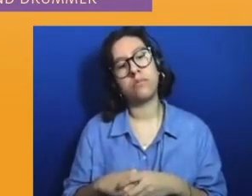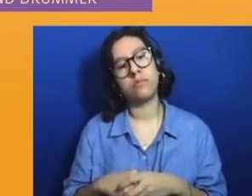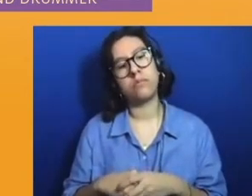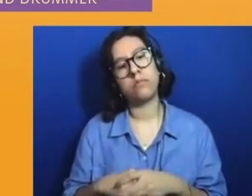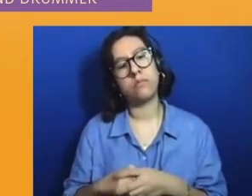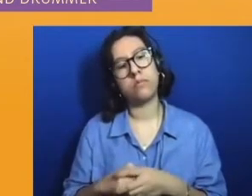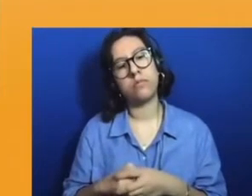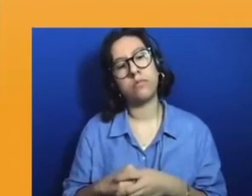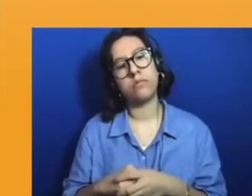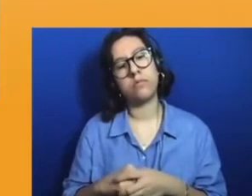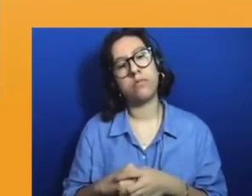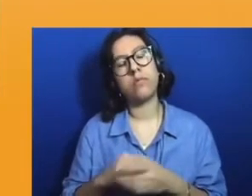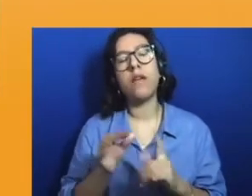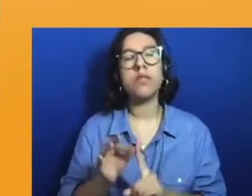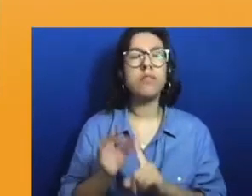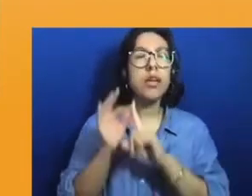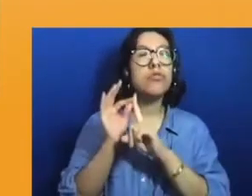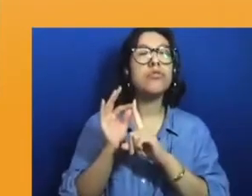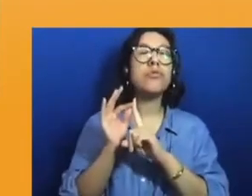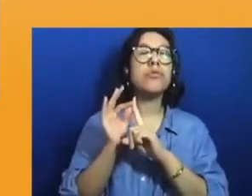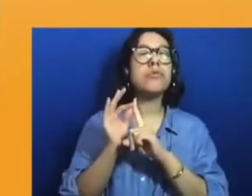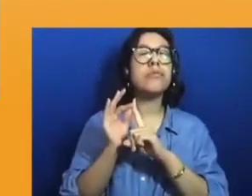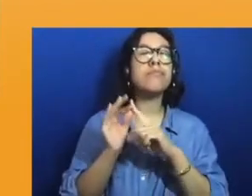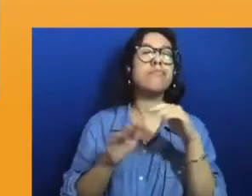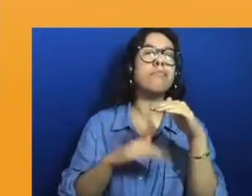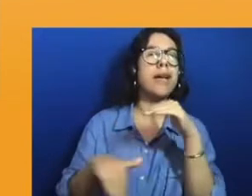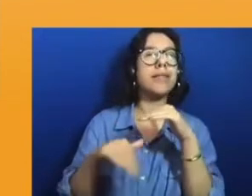hay una postura muy básica que se llama kamae.